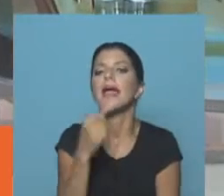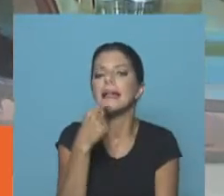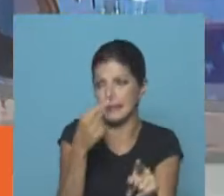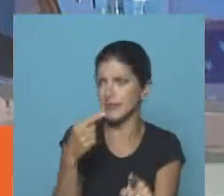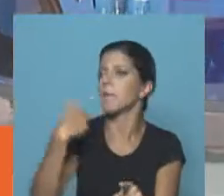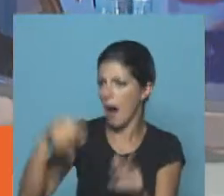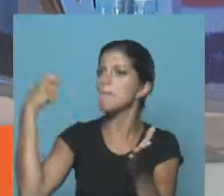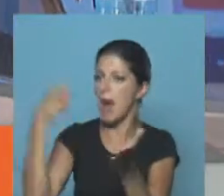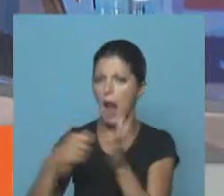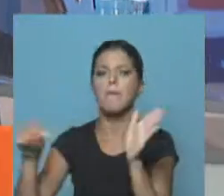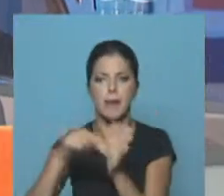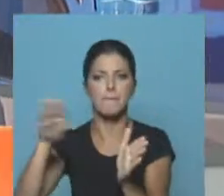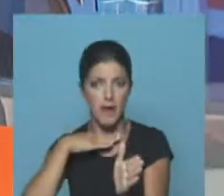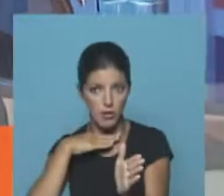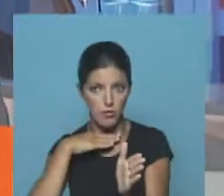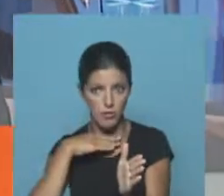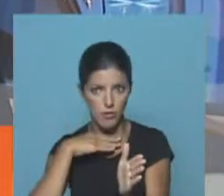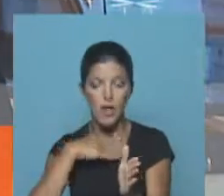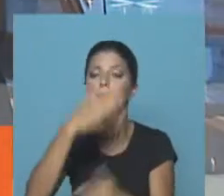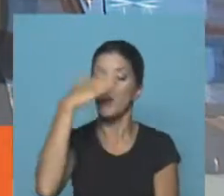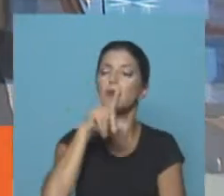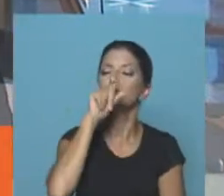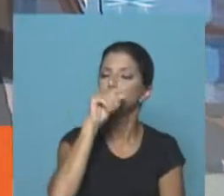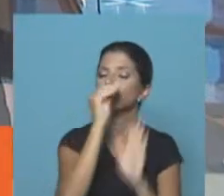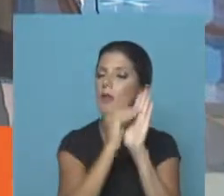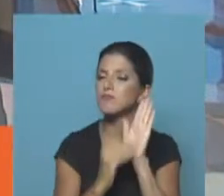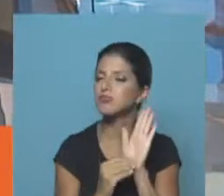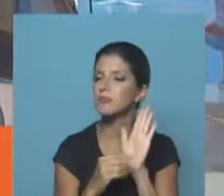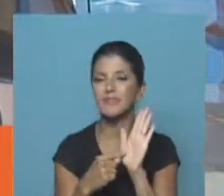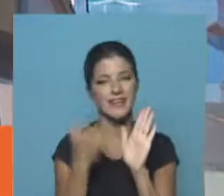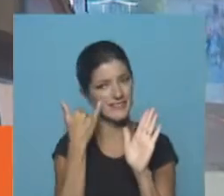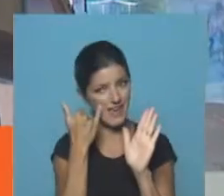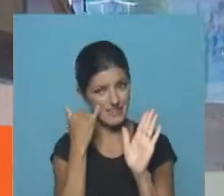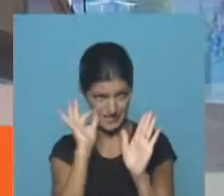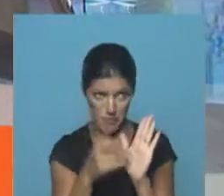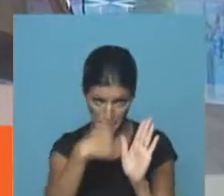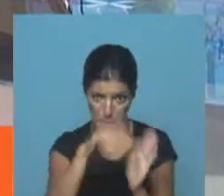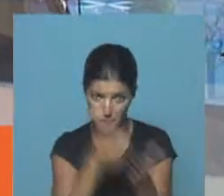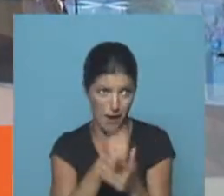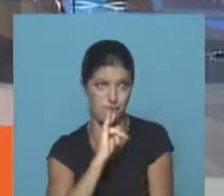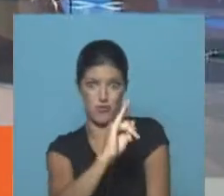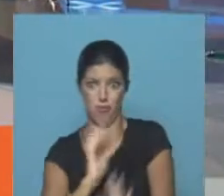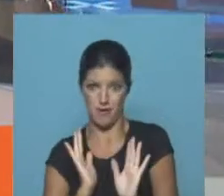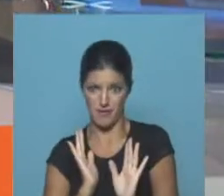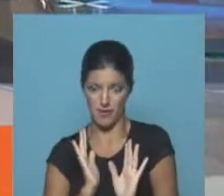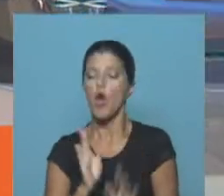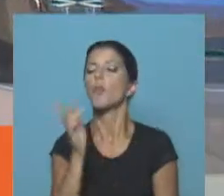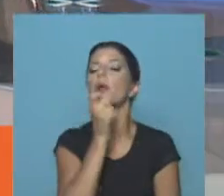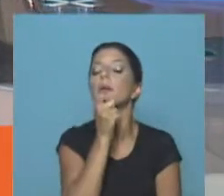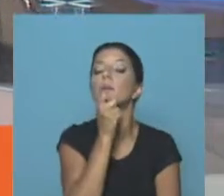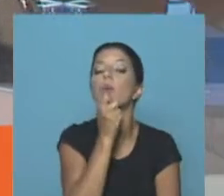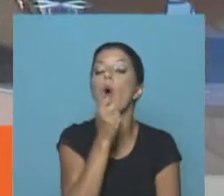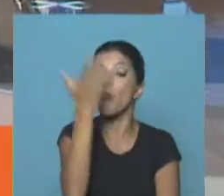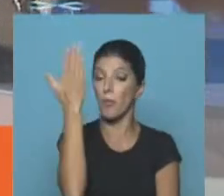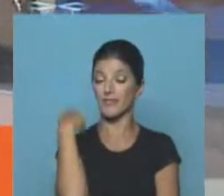México lo va a pagar y lo afirma, cuando tuitea, etcétera, habla en un lenguaje en el que ya asume que lo va a pagar él. Como por ejemplo, cuando se escandalizó porque el Congreso